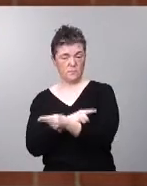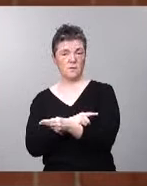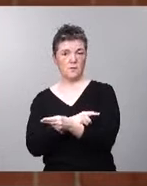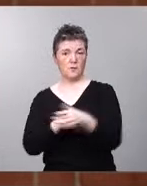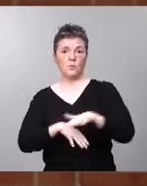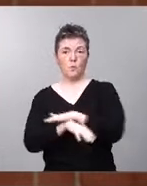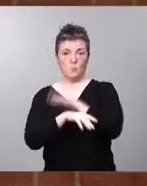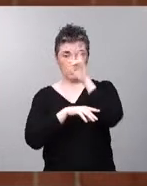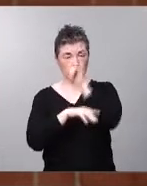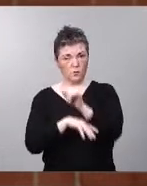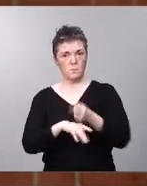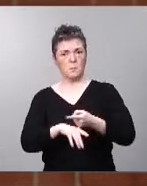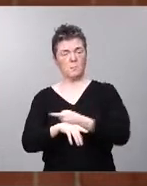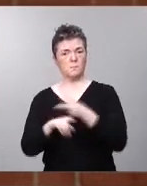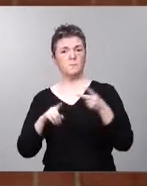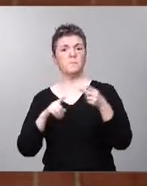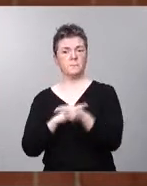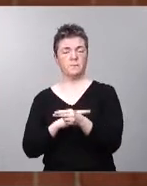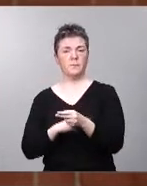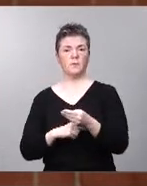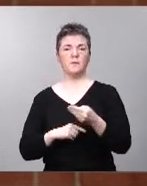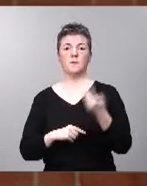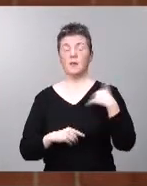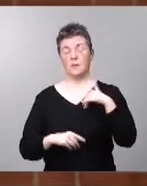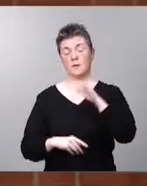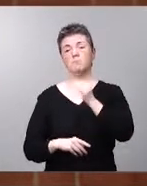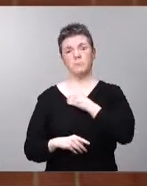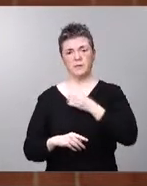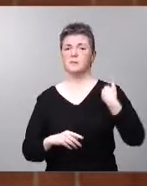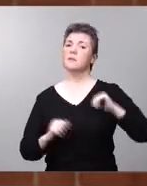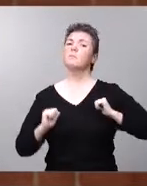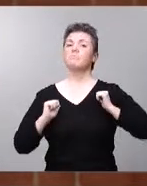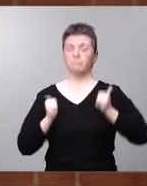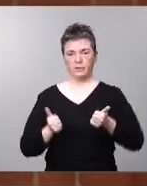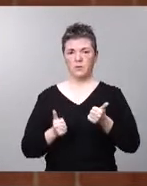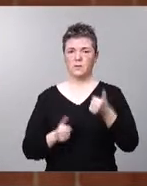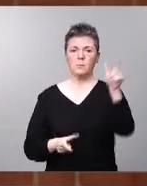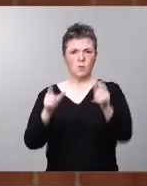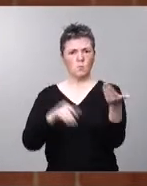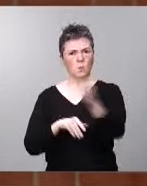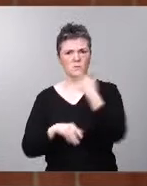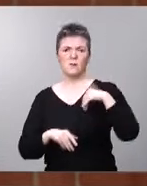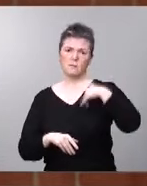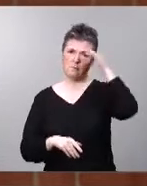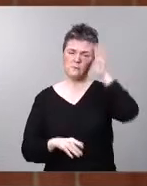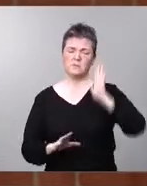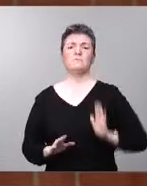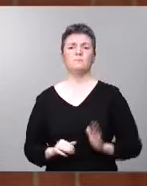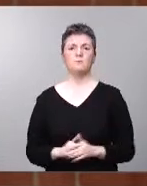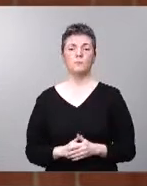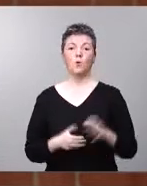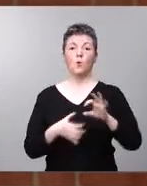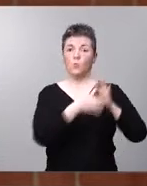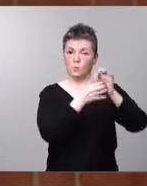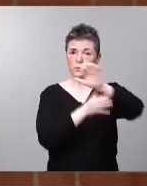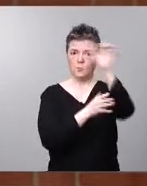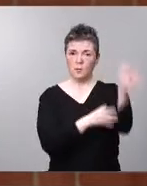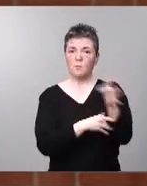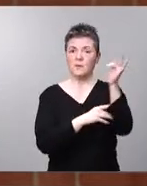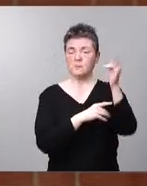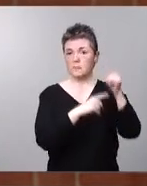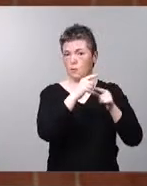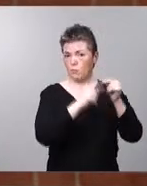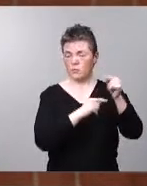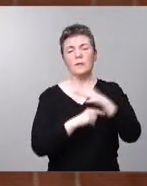putin que ya por desgracia han costado demasiadas vidas la unión europea y los aliados queremos también